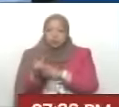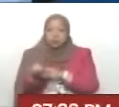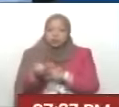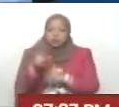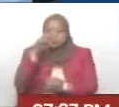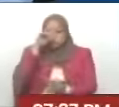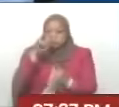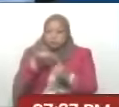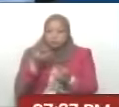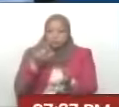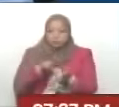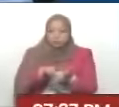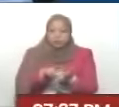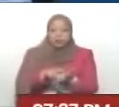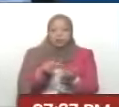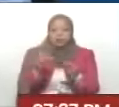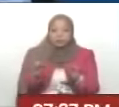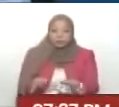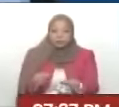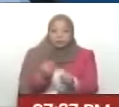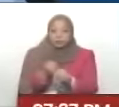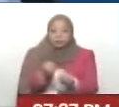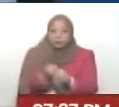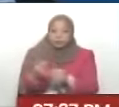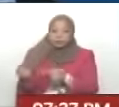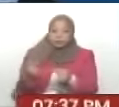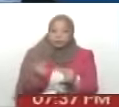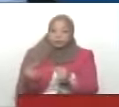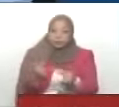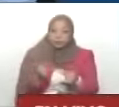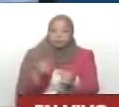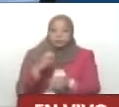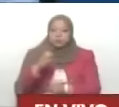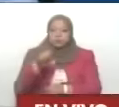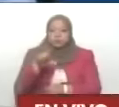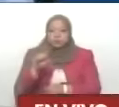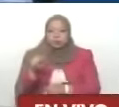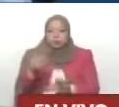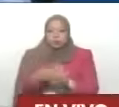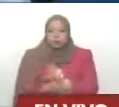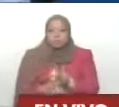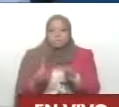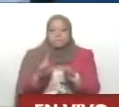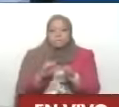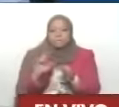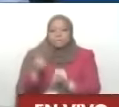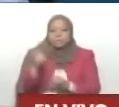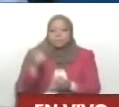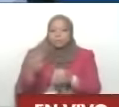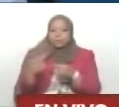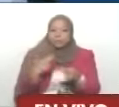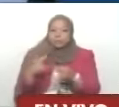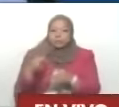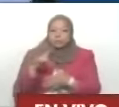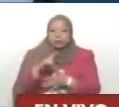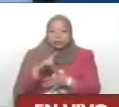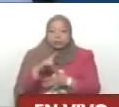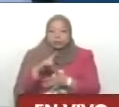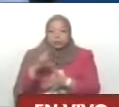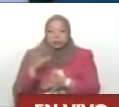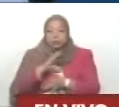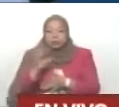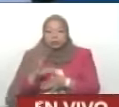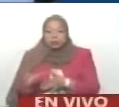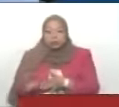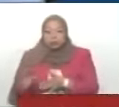camino para crear un foro permanente entre la CELAC y los BRICS, que sería el primer paso para que América Latina y el Caribe